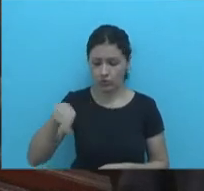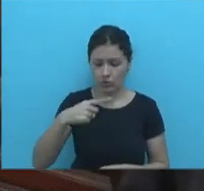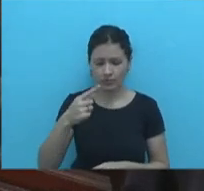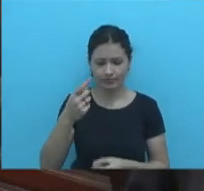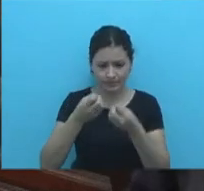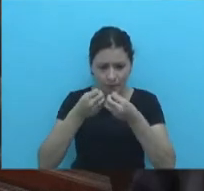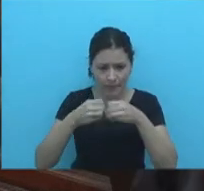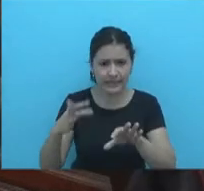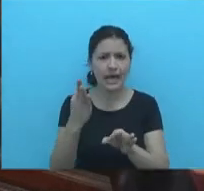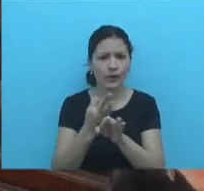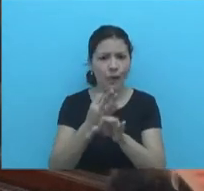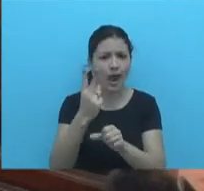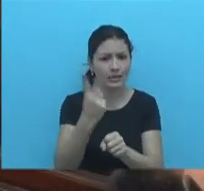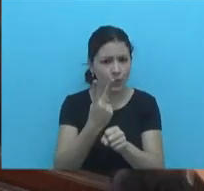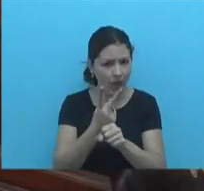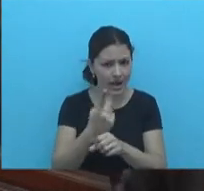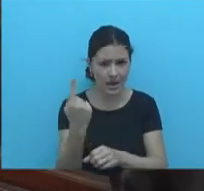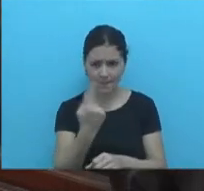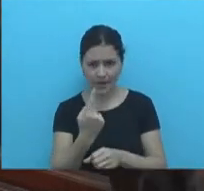saber qué querés hacer después, pero